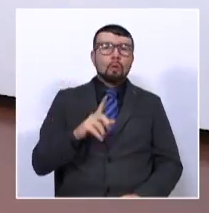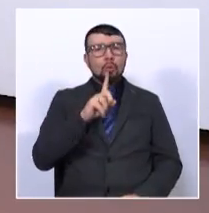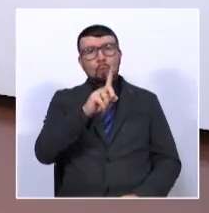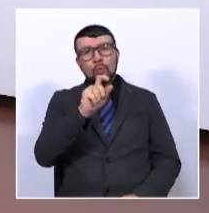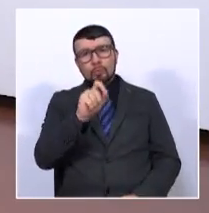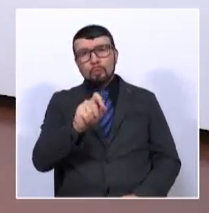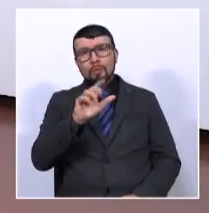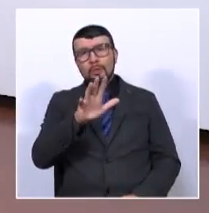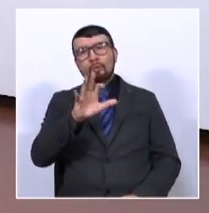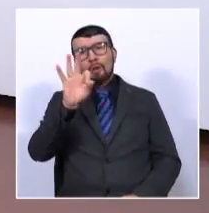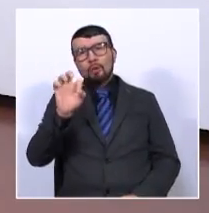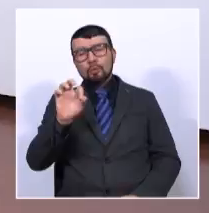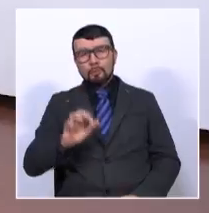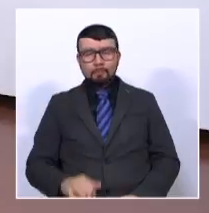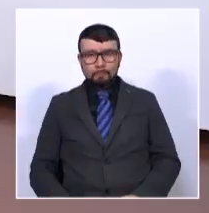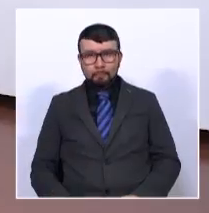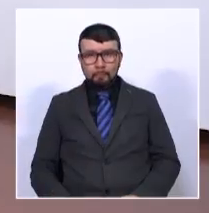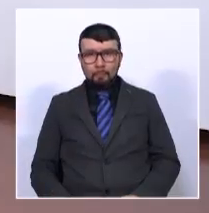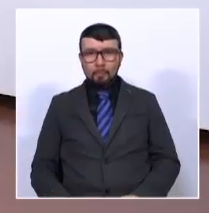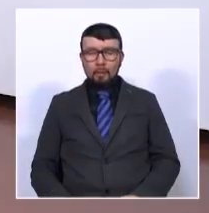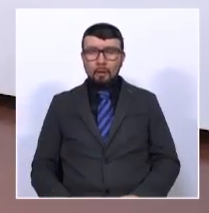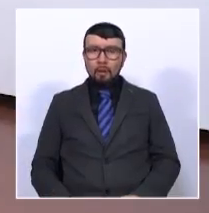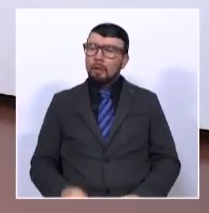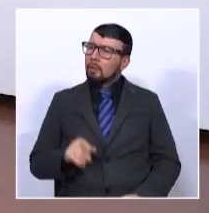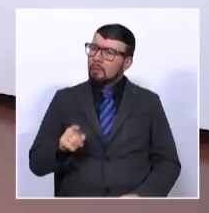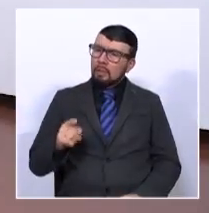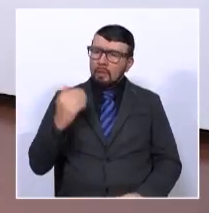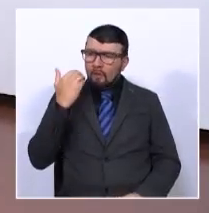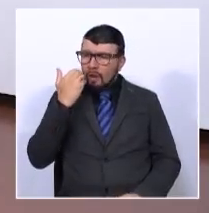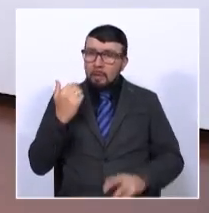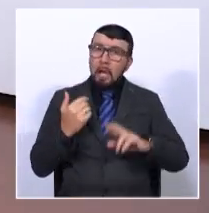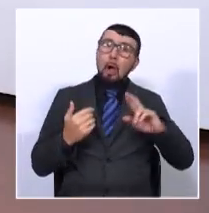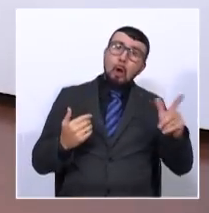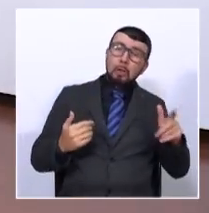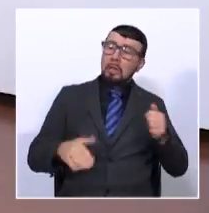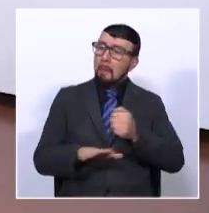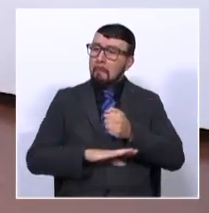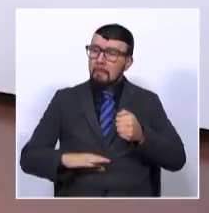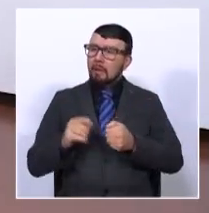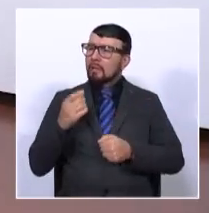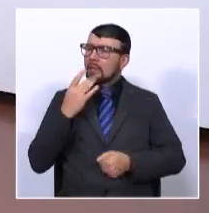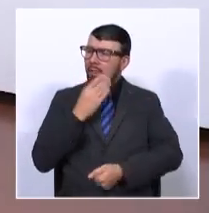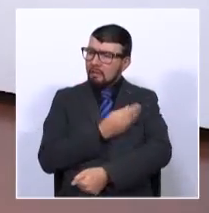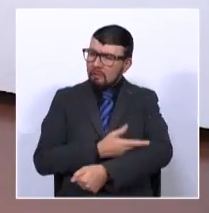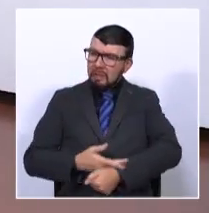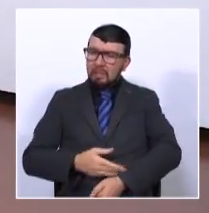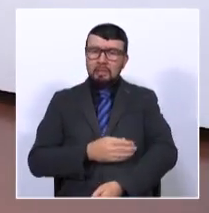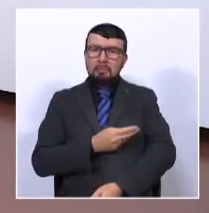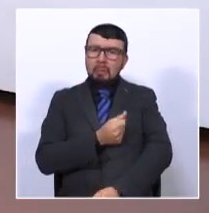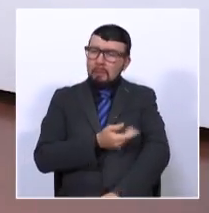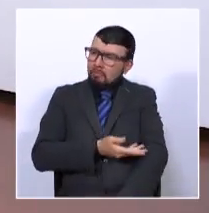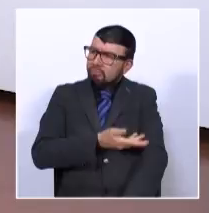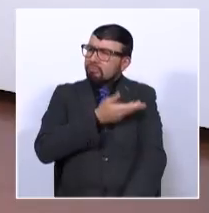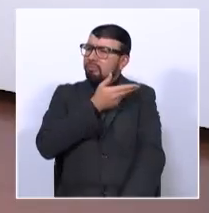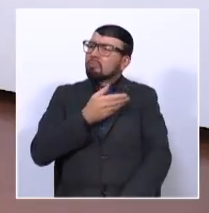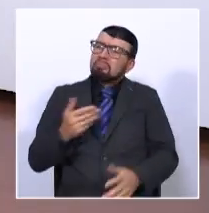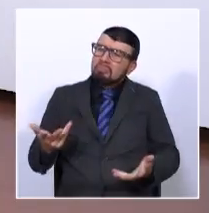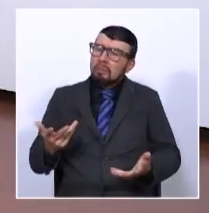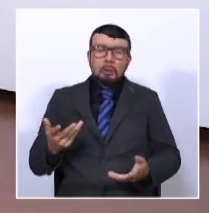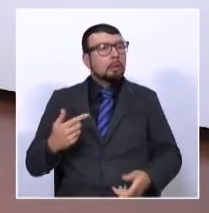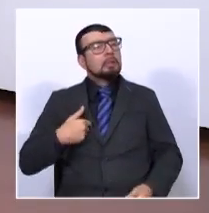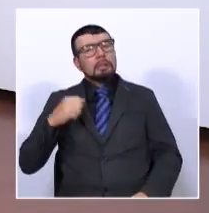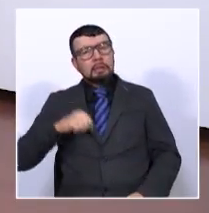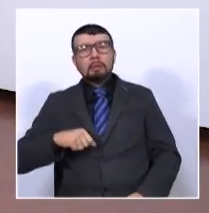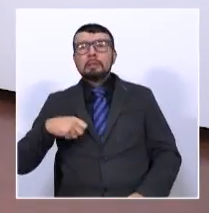1,58. ¿Y te han diagnosticado alguna otra enfermedad de base, diabetes, hipertensión? Sí, sufro de